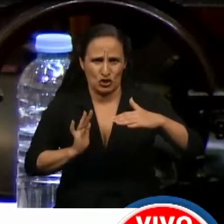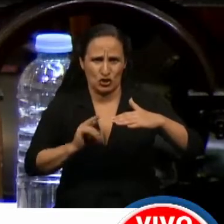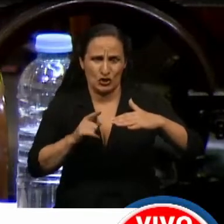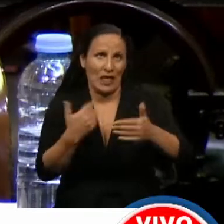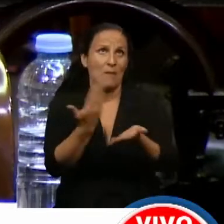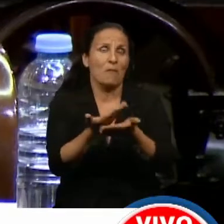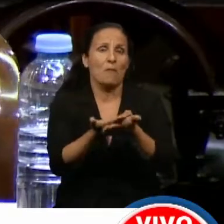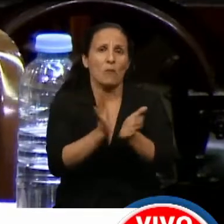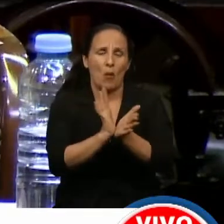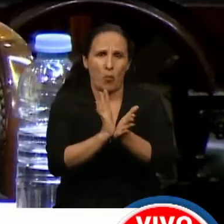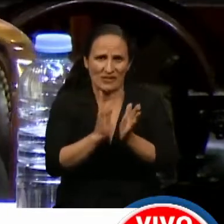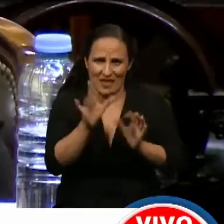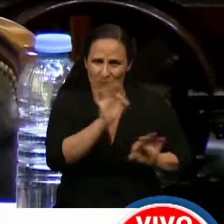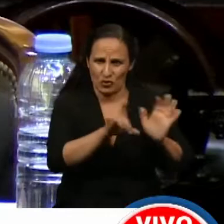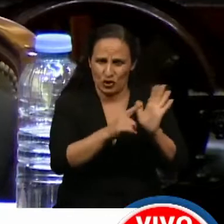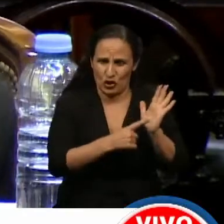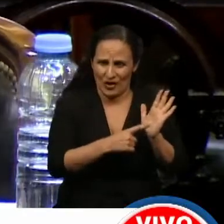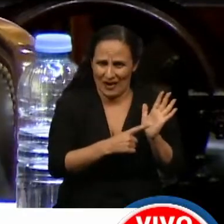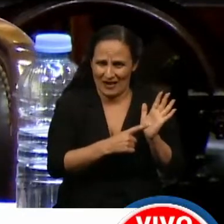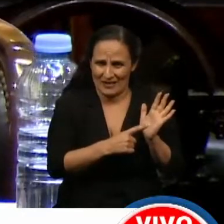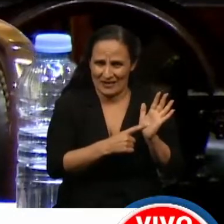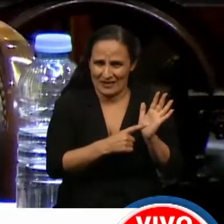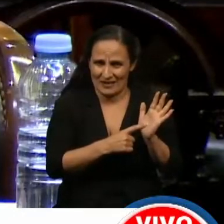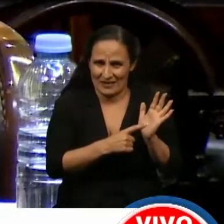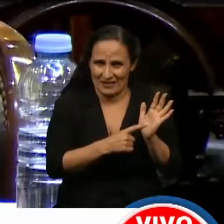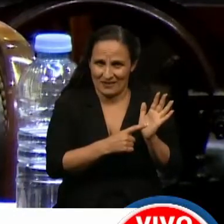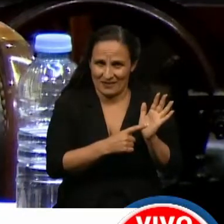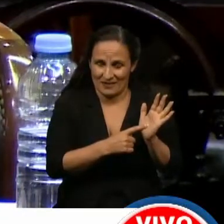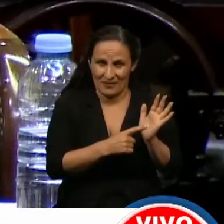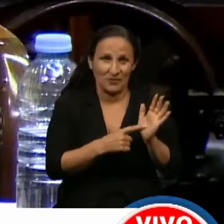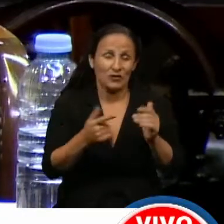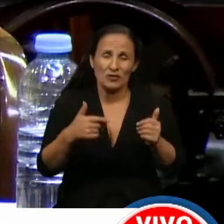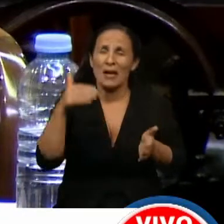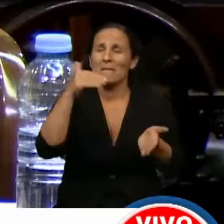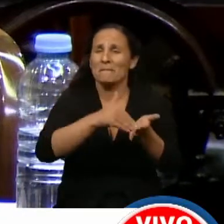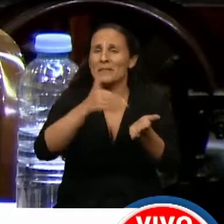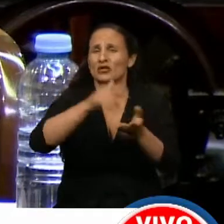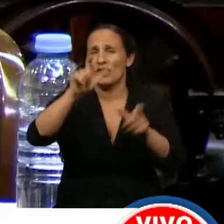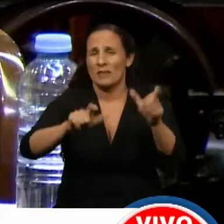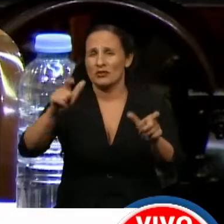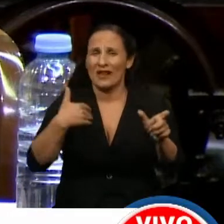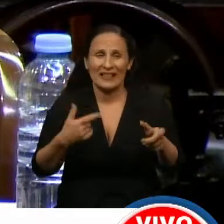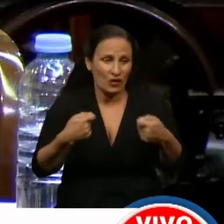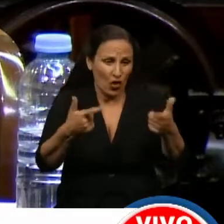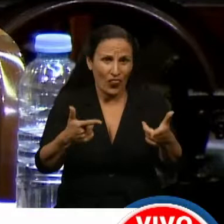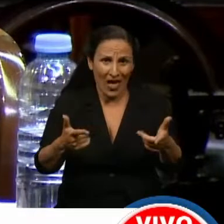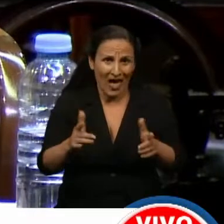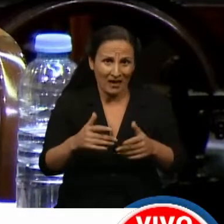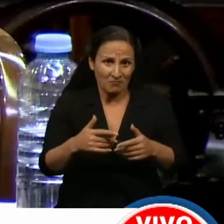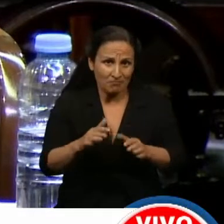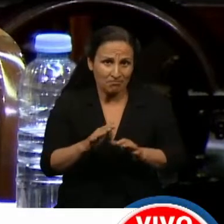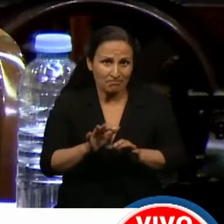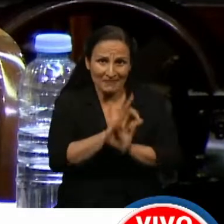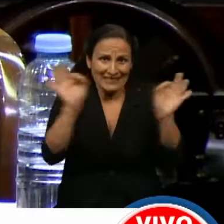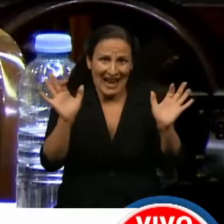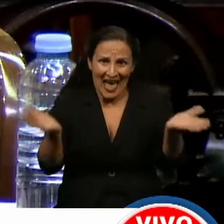se están proponiendo en esta medida. O sea, nada para millones y millones de argentinos.